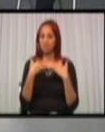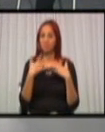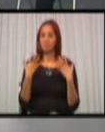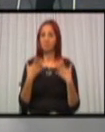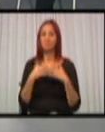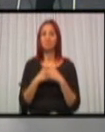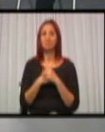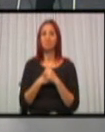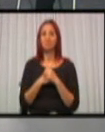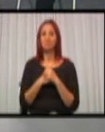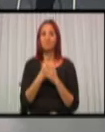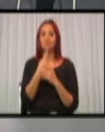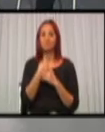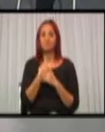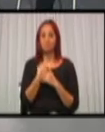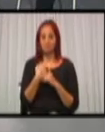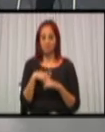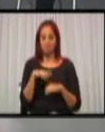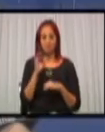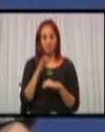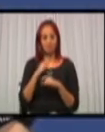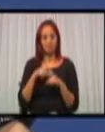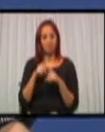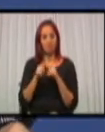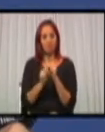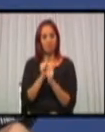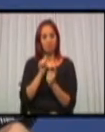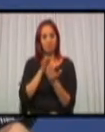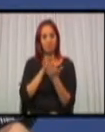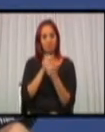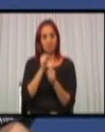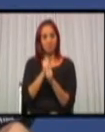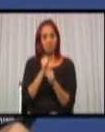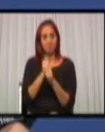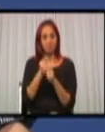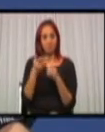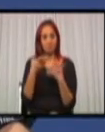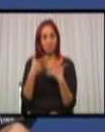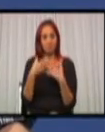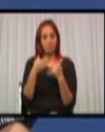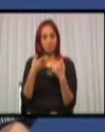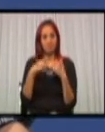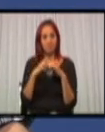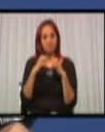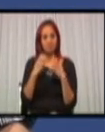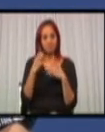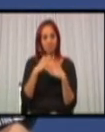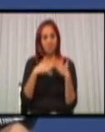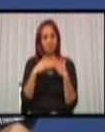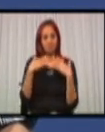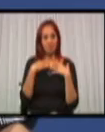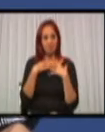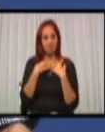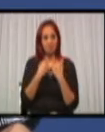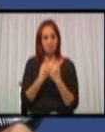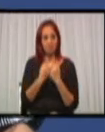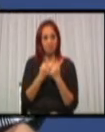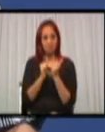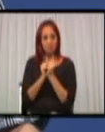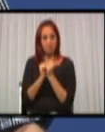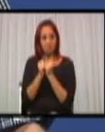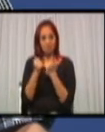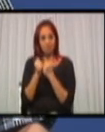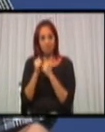de Zamateo me ha elegido alcalde, pues la mayor gestión que realizaré es hacer estrategias en la parte de salud. Con